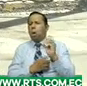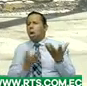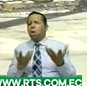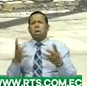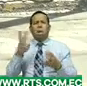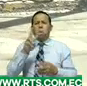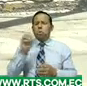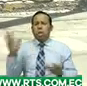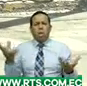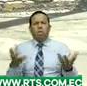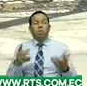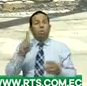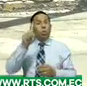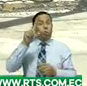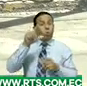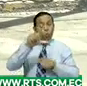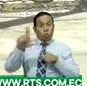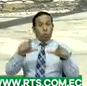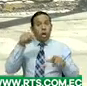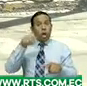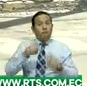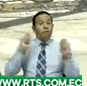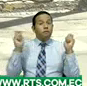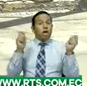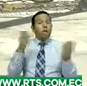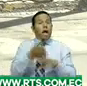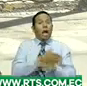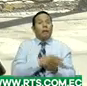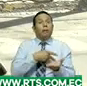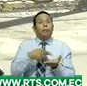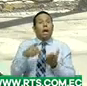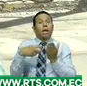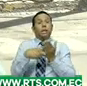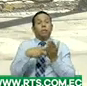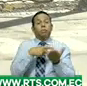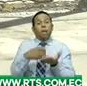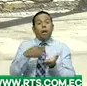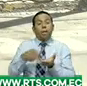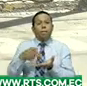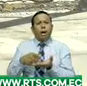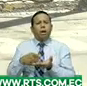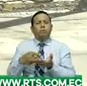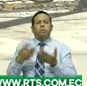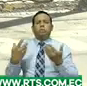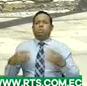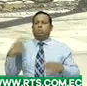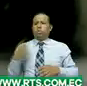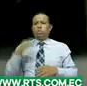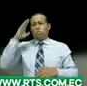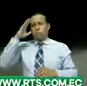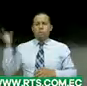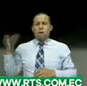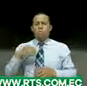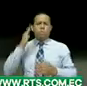2 fiestas pagadas que ya estaba activada y que tuvimos que ir con la Policía Nacional a retirar todo eso y a desalojar la fiesta. Los